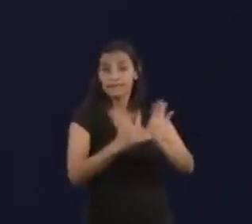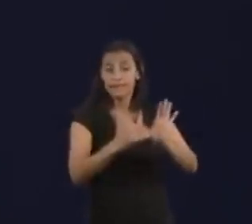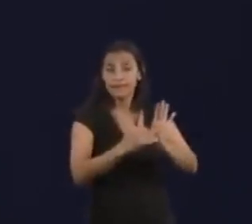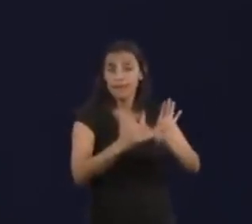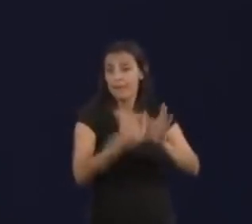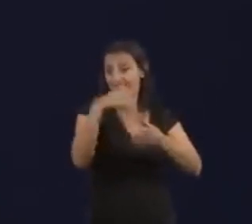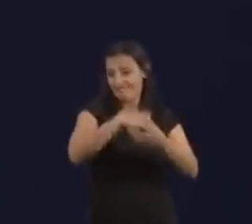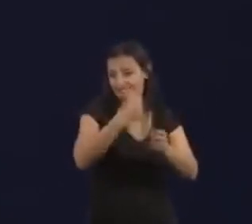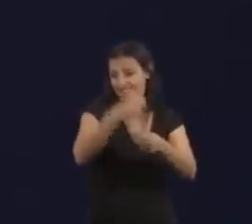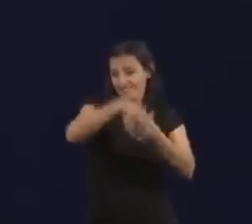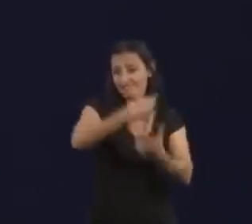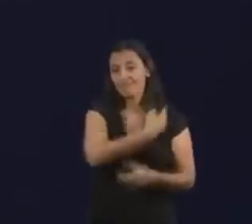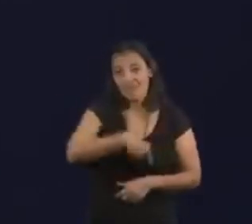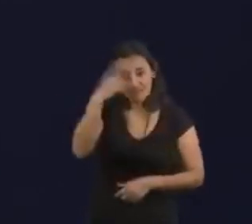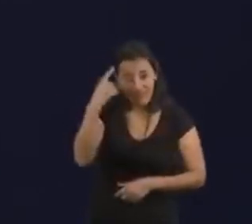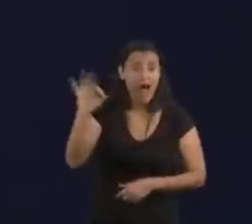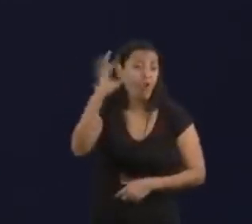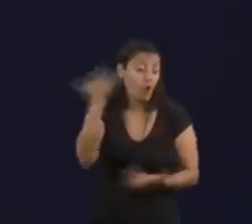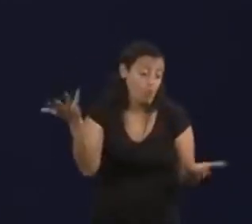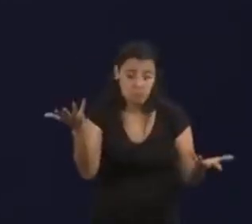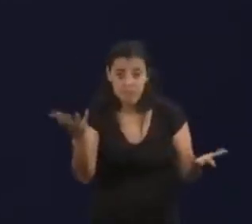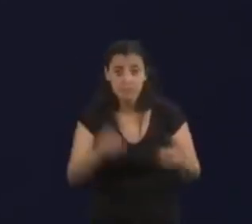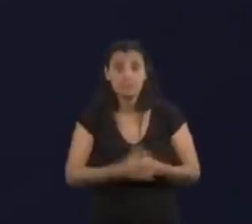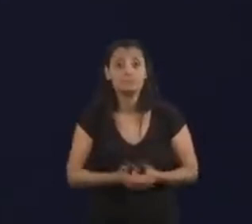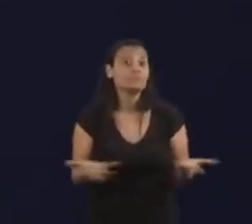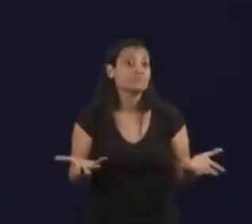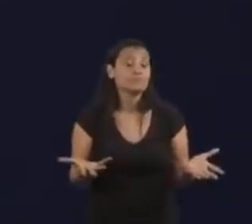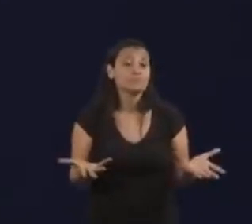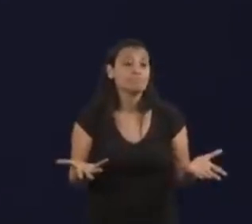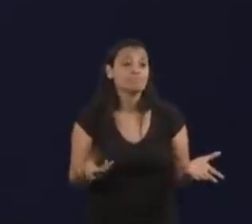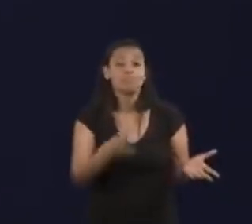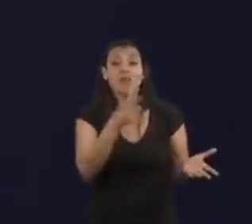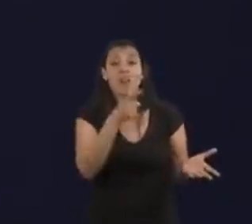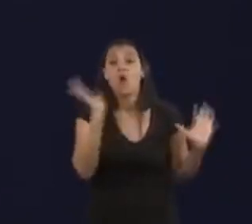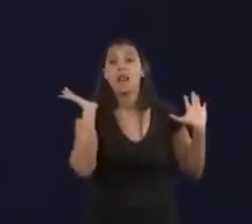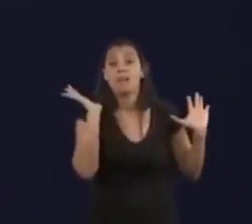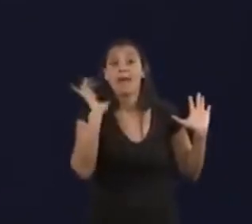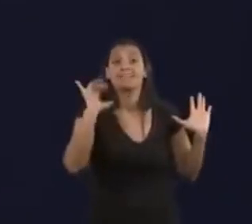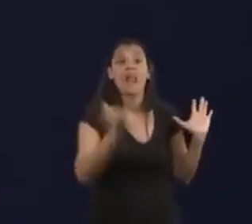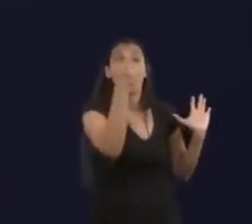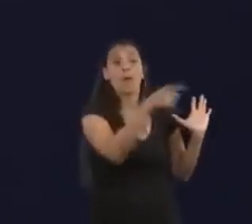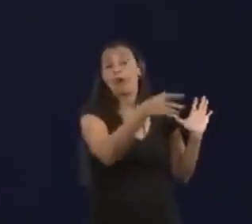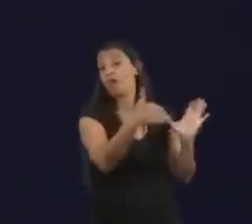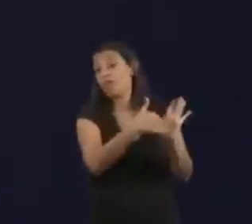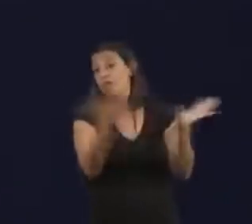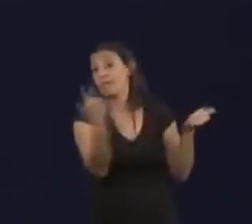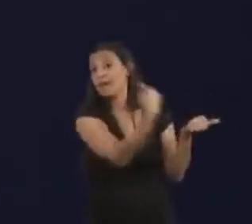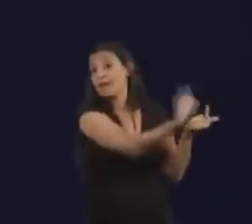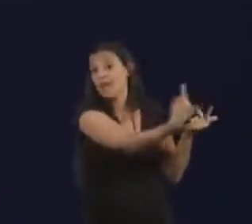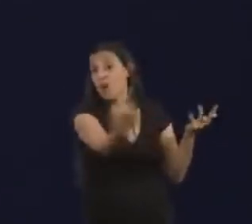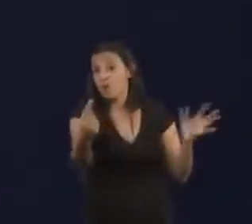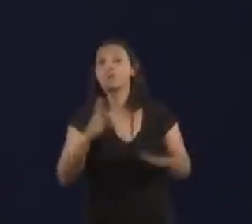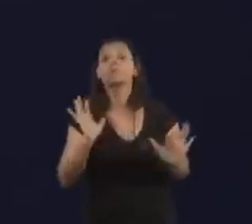del estado o de la jurisdicciones lo que le parece mejor entiendo